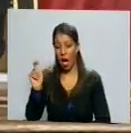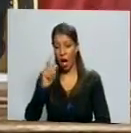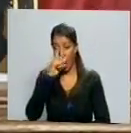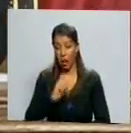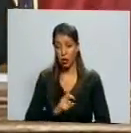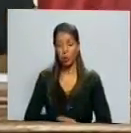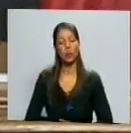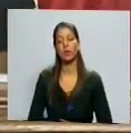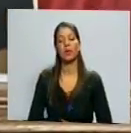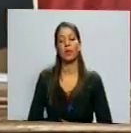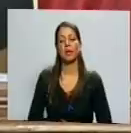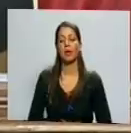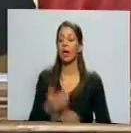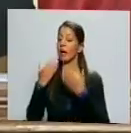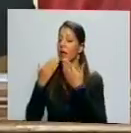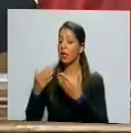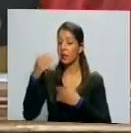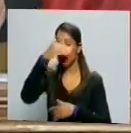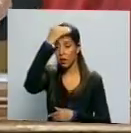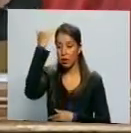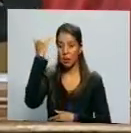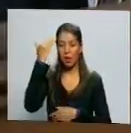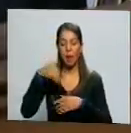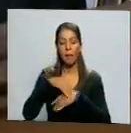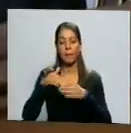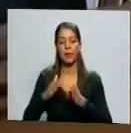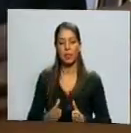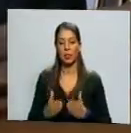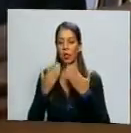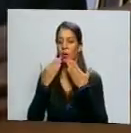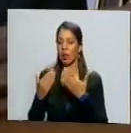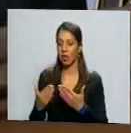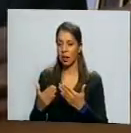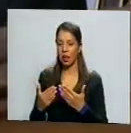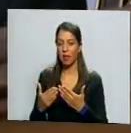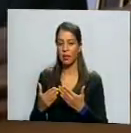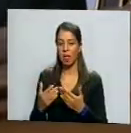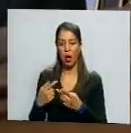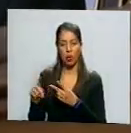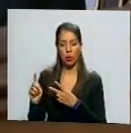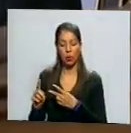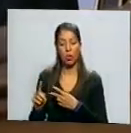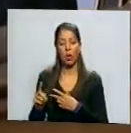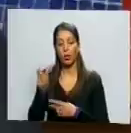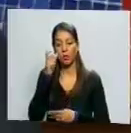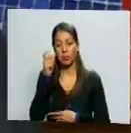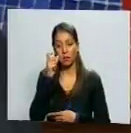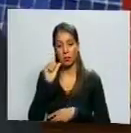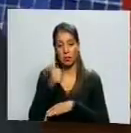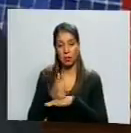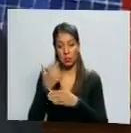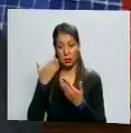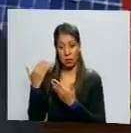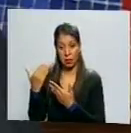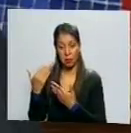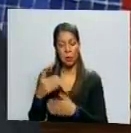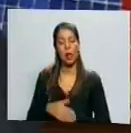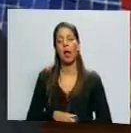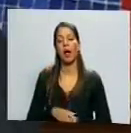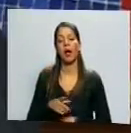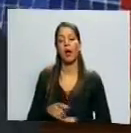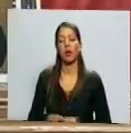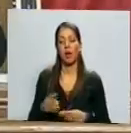ministro, muchísimas gracias, procurador. La misma comisión, la constituyente Macrina de Jesús Mata